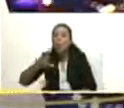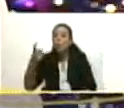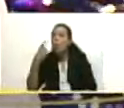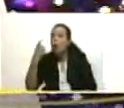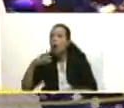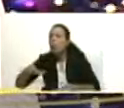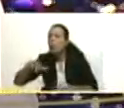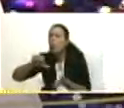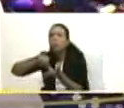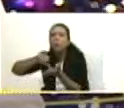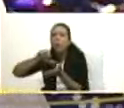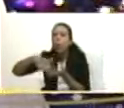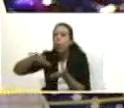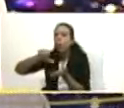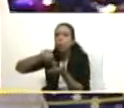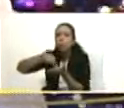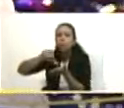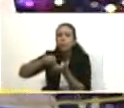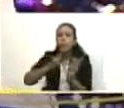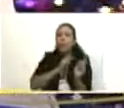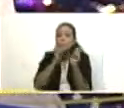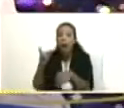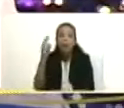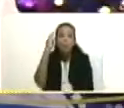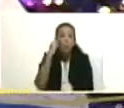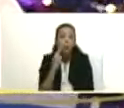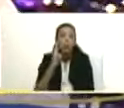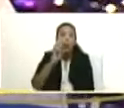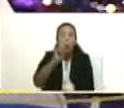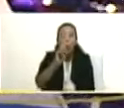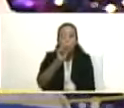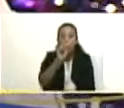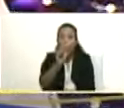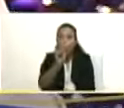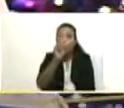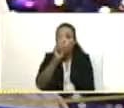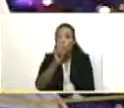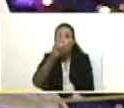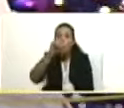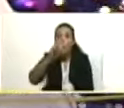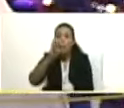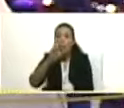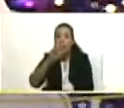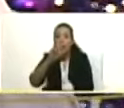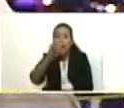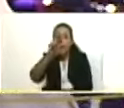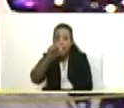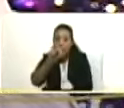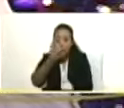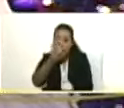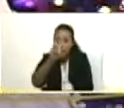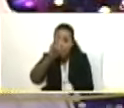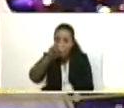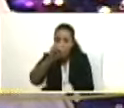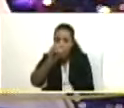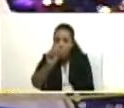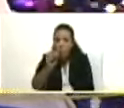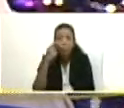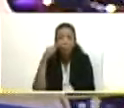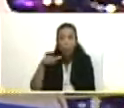oficina, doctor Gustavo Vizcaíno, se me va para allá, para Tumeremo, hasta que me monte la oficina para cedular